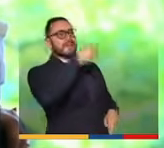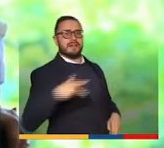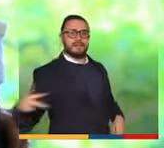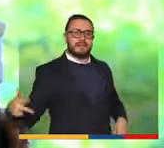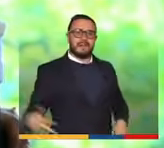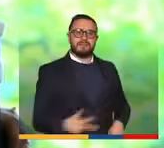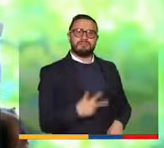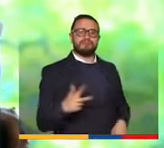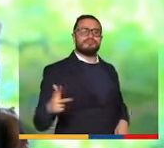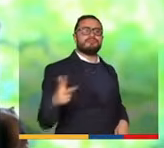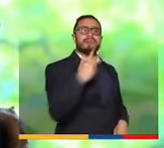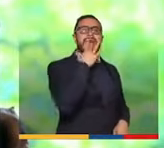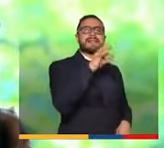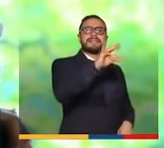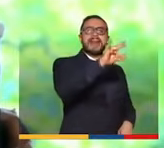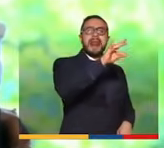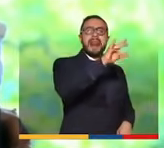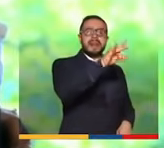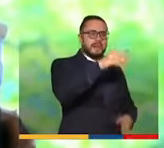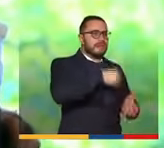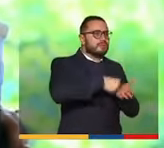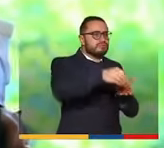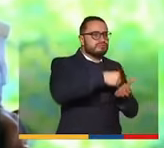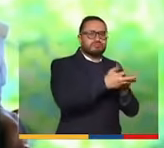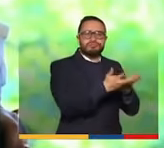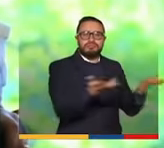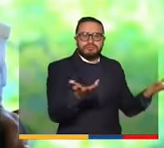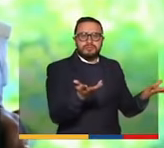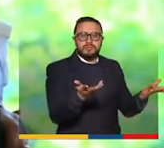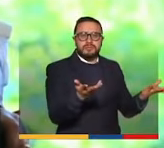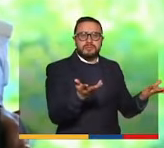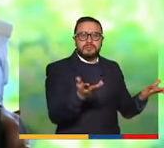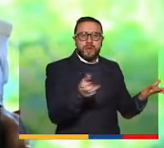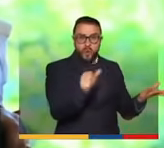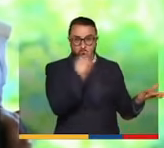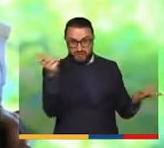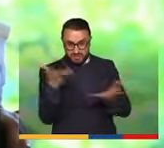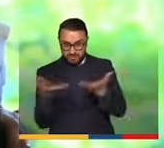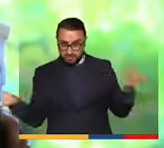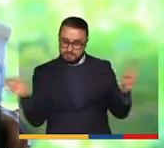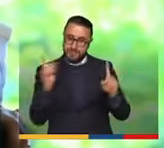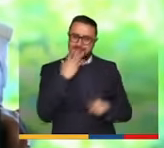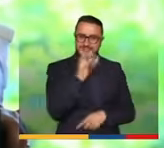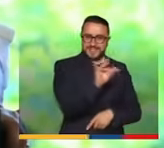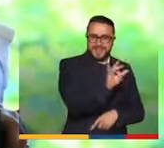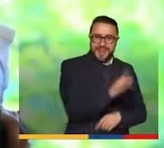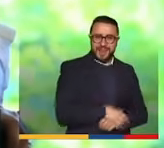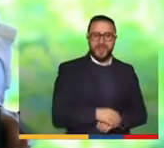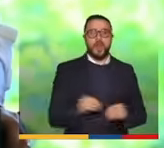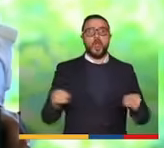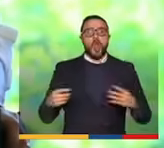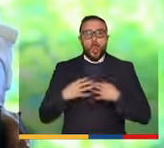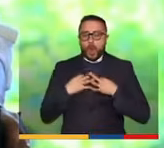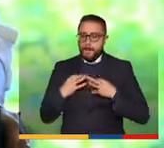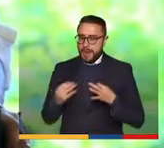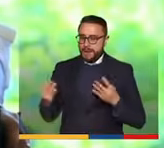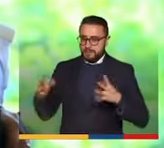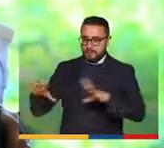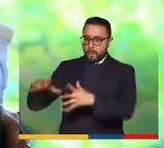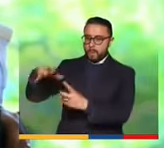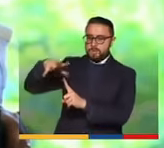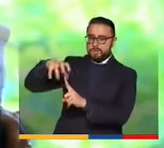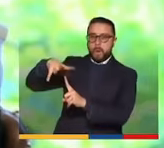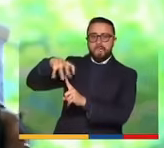traficar sal, no otra cosa, tejidos de algodón quizás con